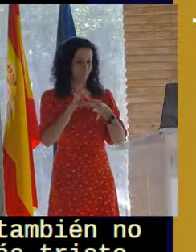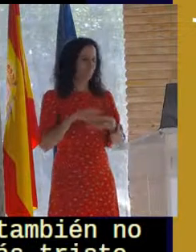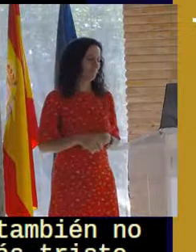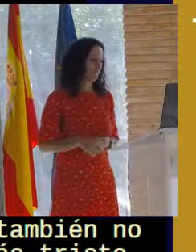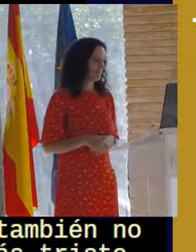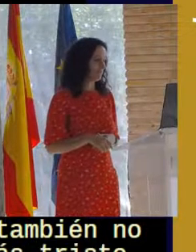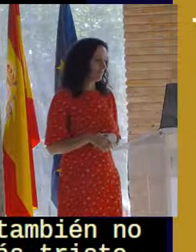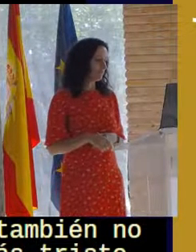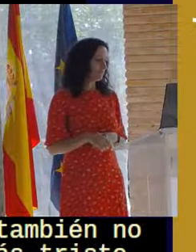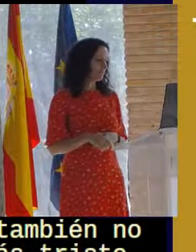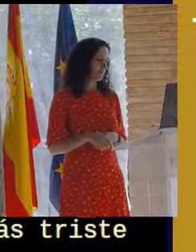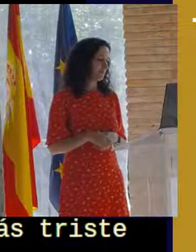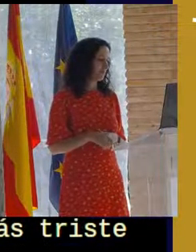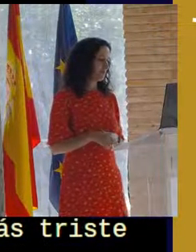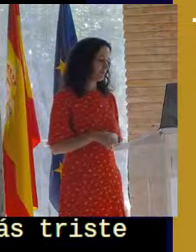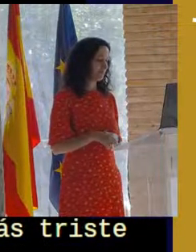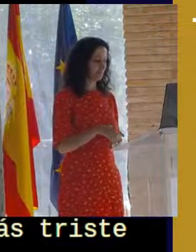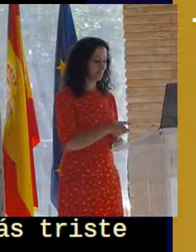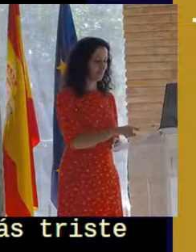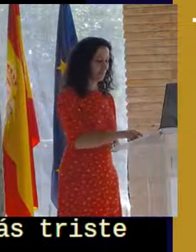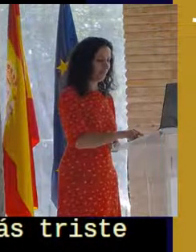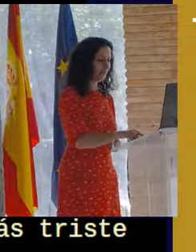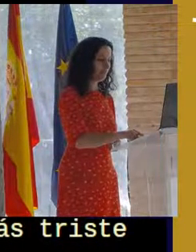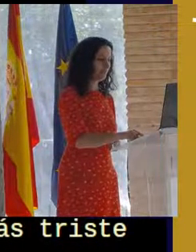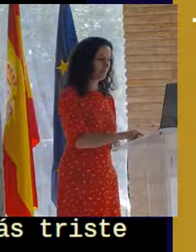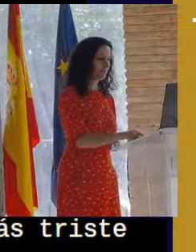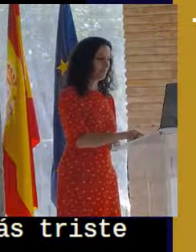triste también cómo te